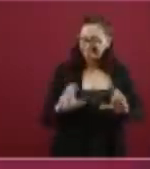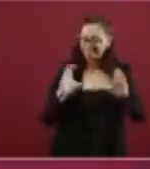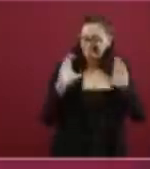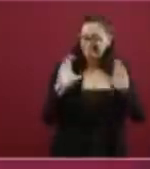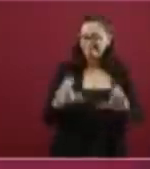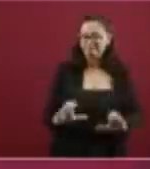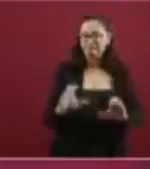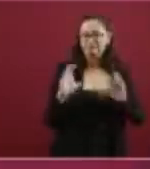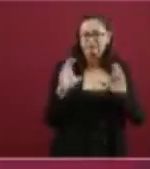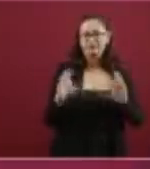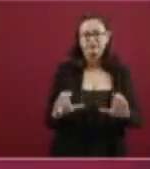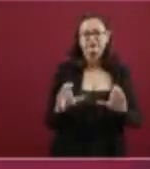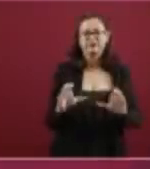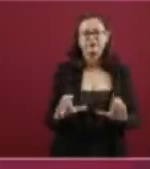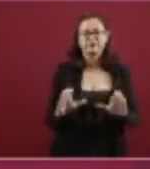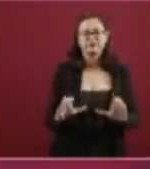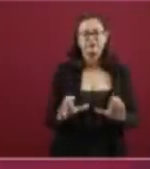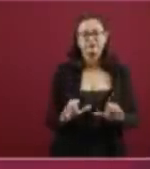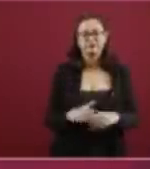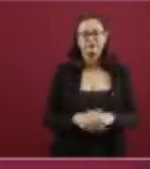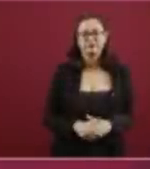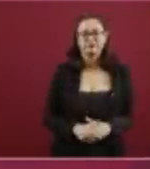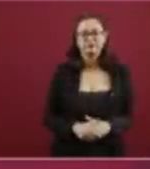que esté